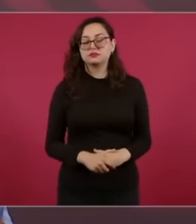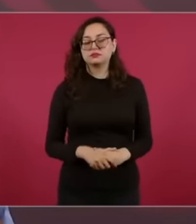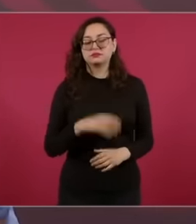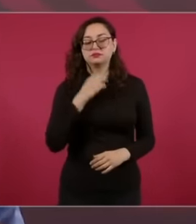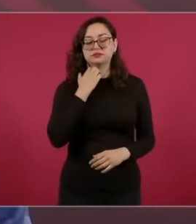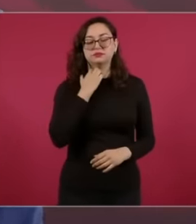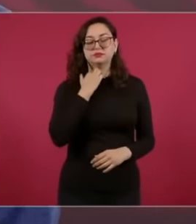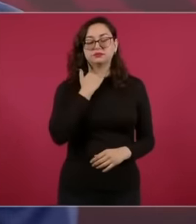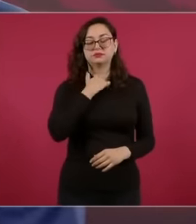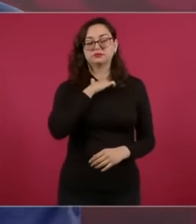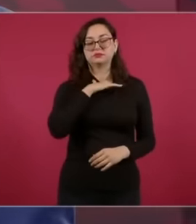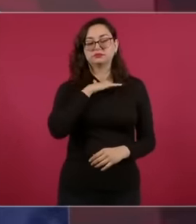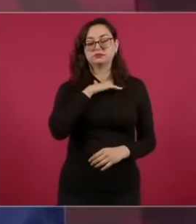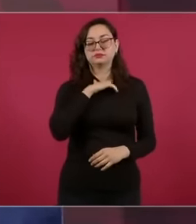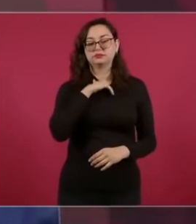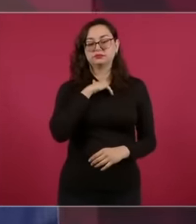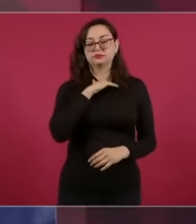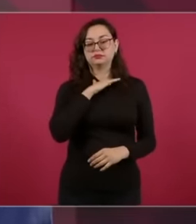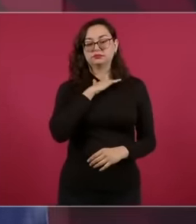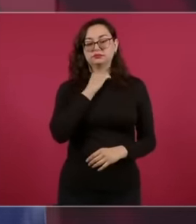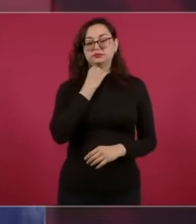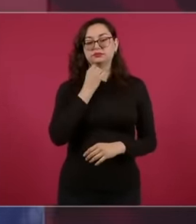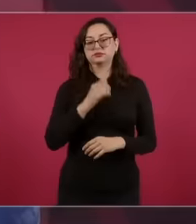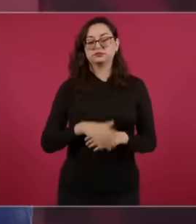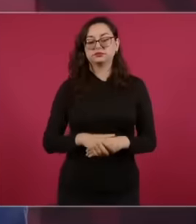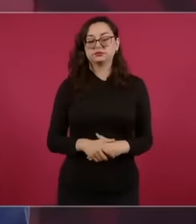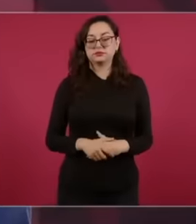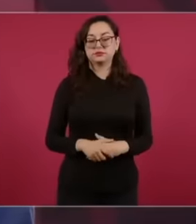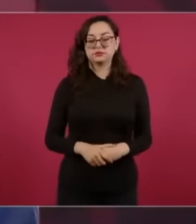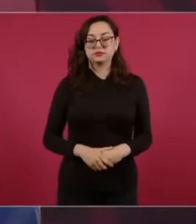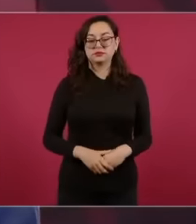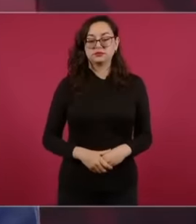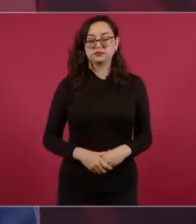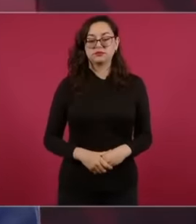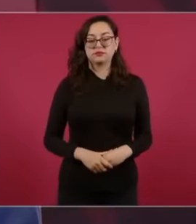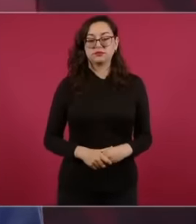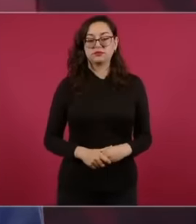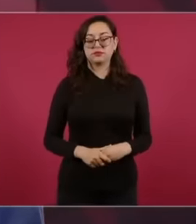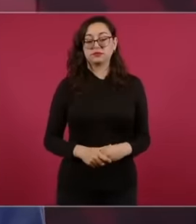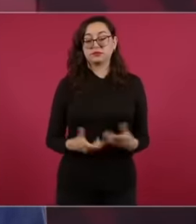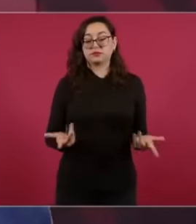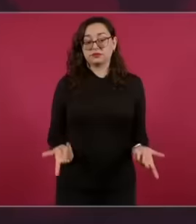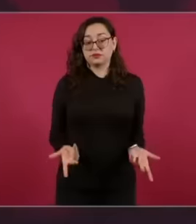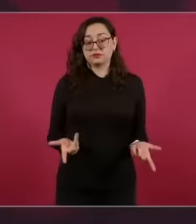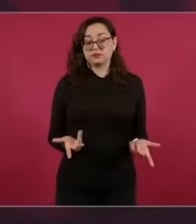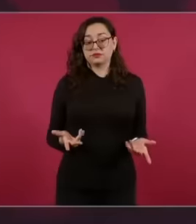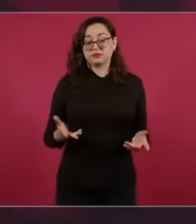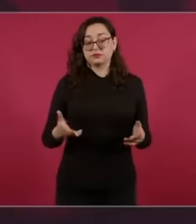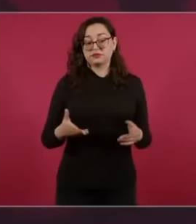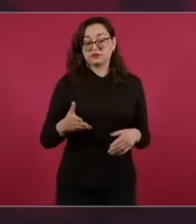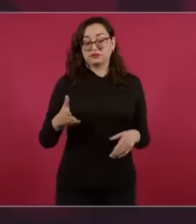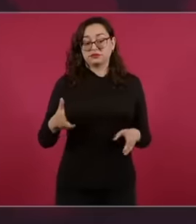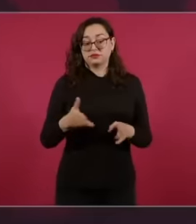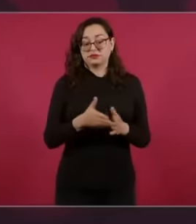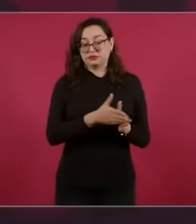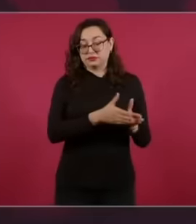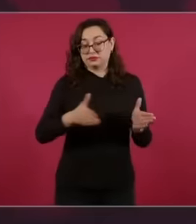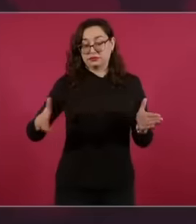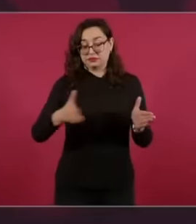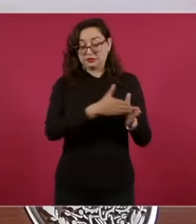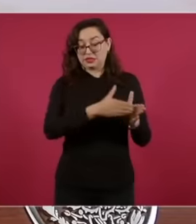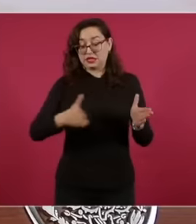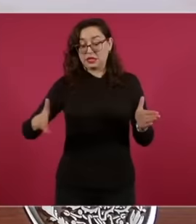Porque hay un embajador de Estados Unidos en la época de Felipe Calderón que dice en los cables